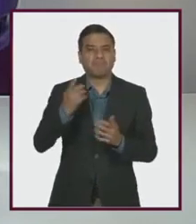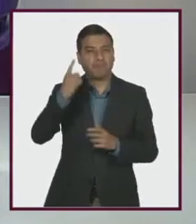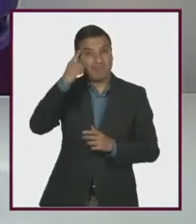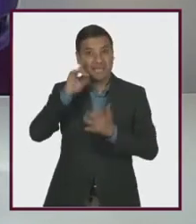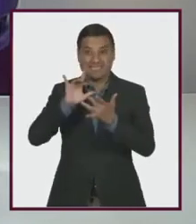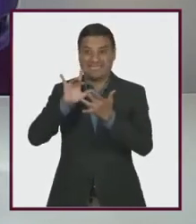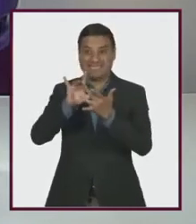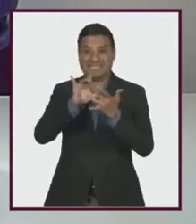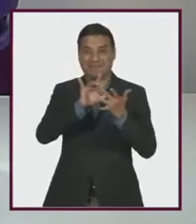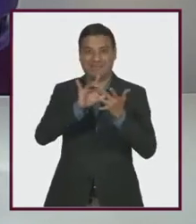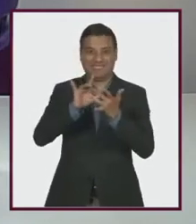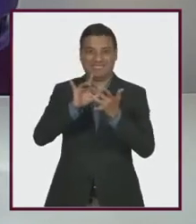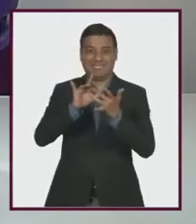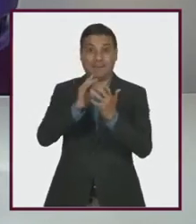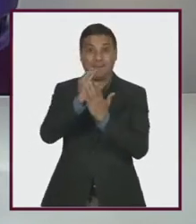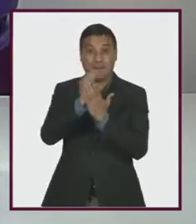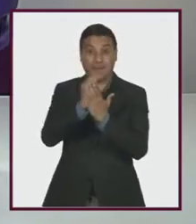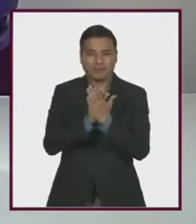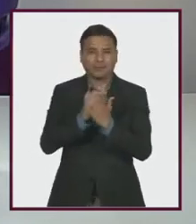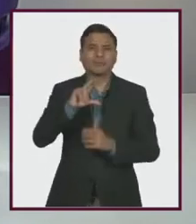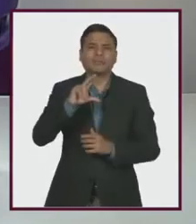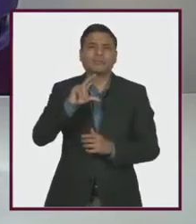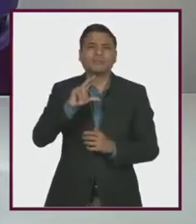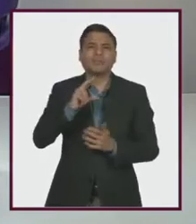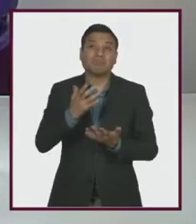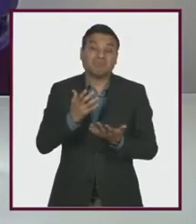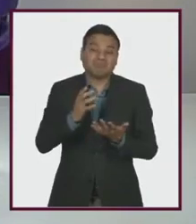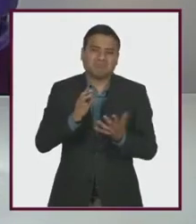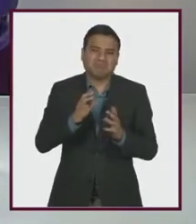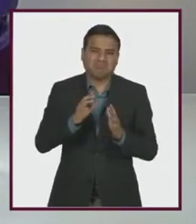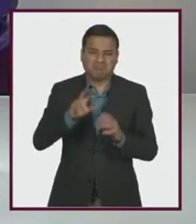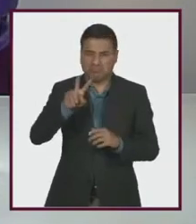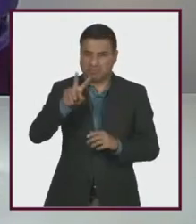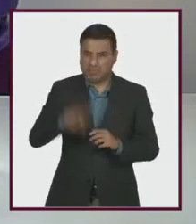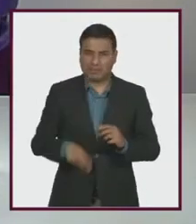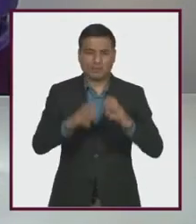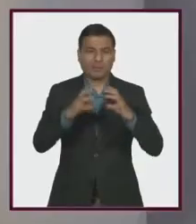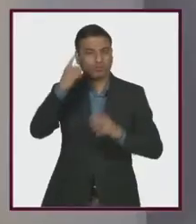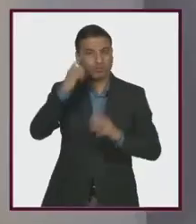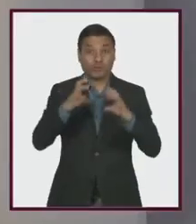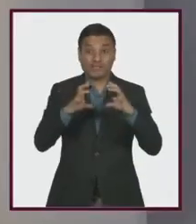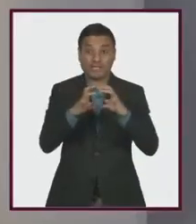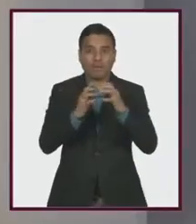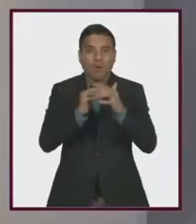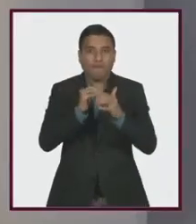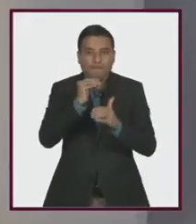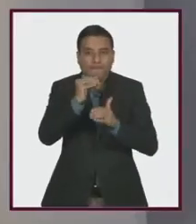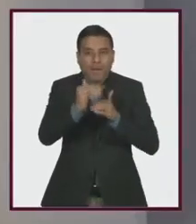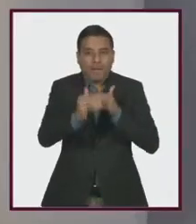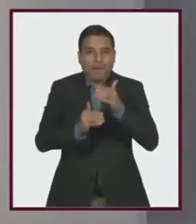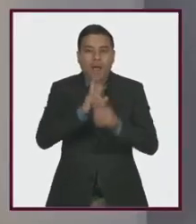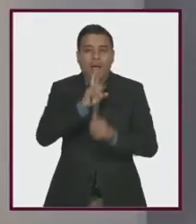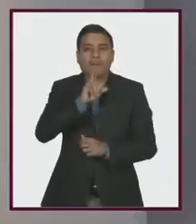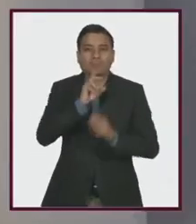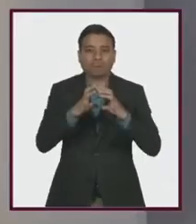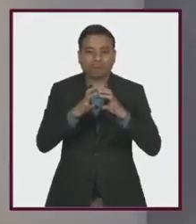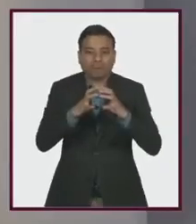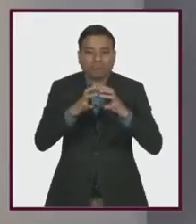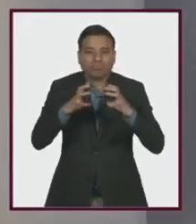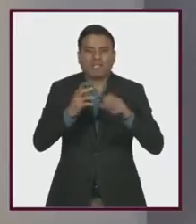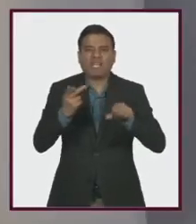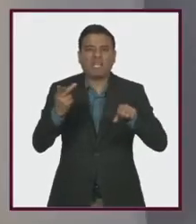un efecto como tal a nivel cerebral, como el cerebro está desarrollándose, lo que ocurre es que hay